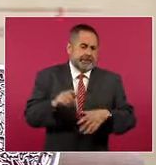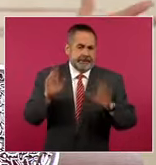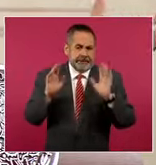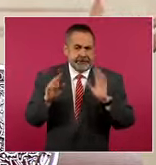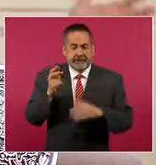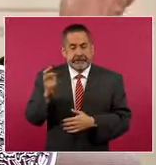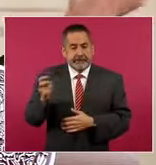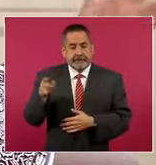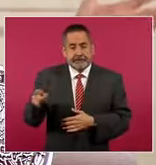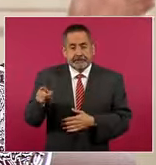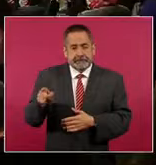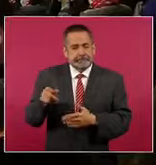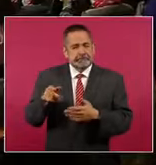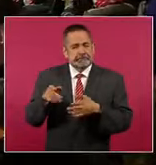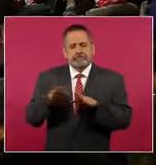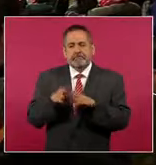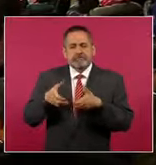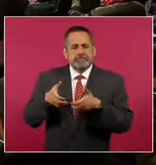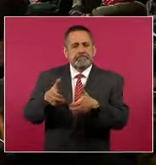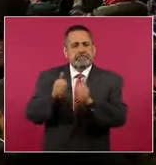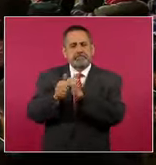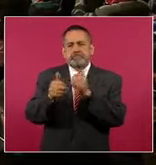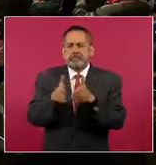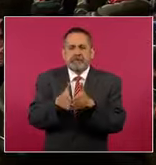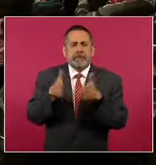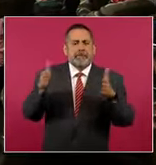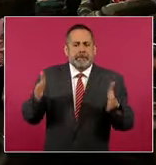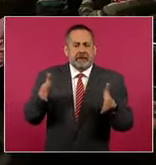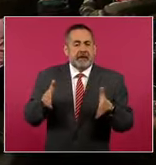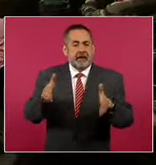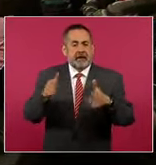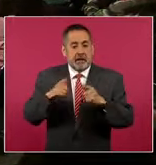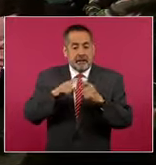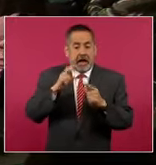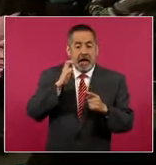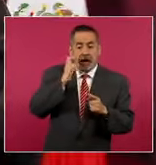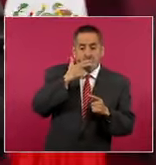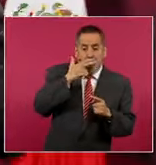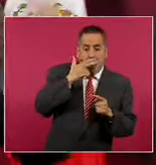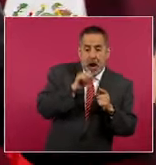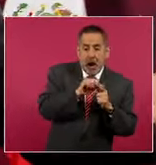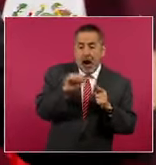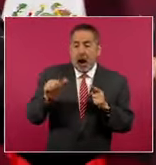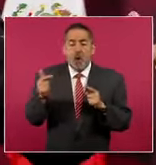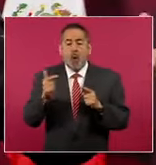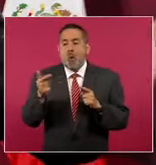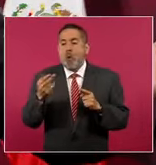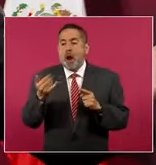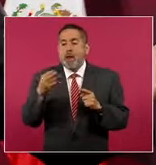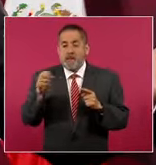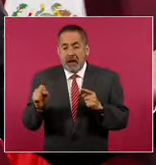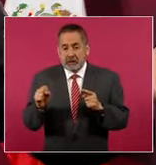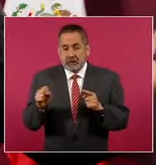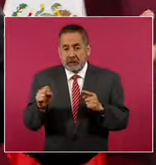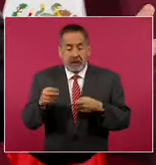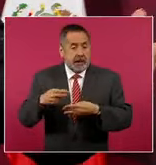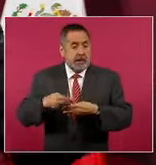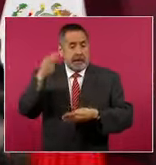esa ampliación de la carretera de Chihuahua a Guaymas, pues no va a ser de